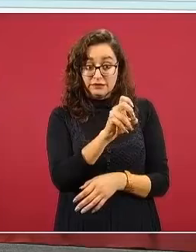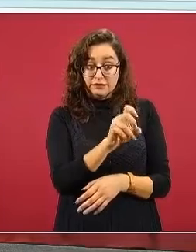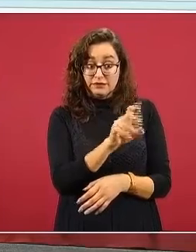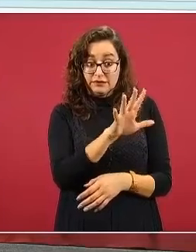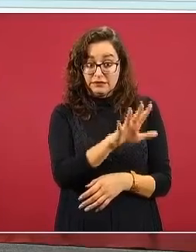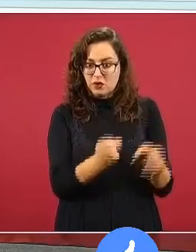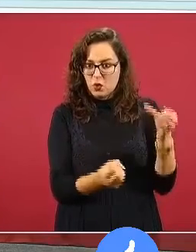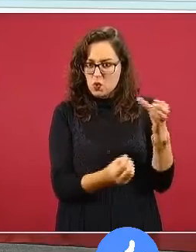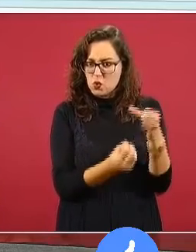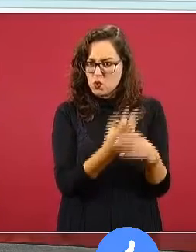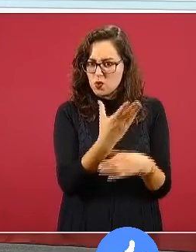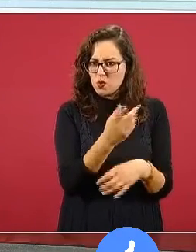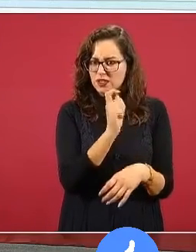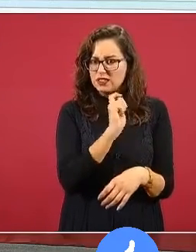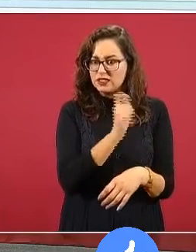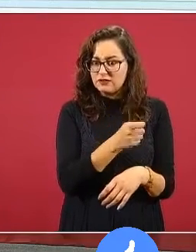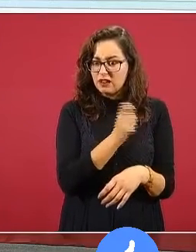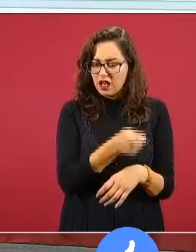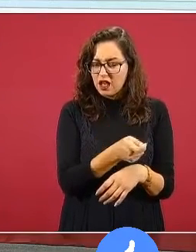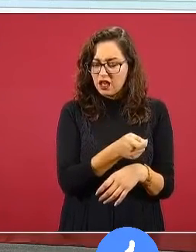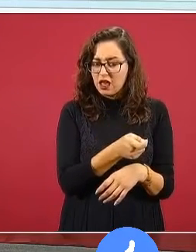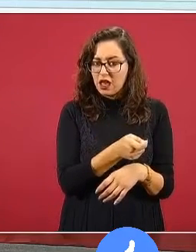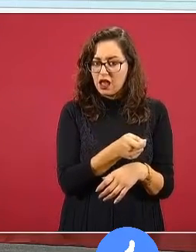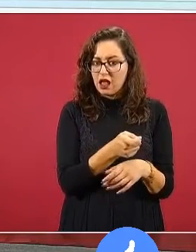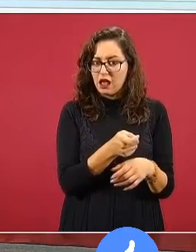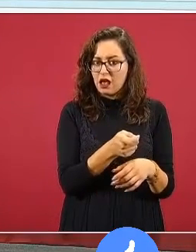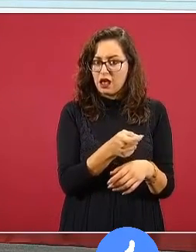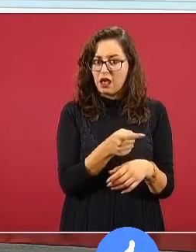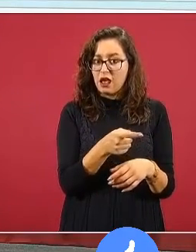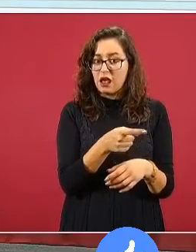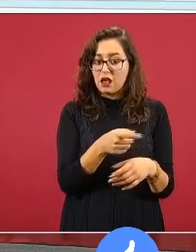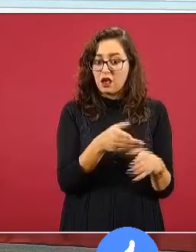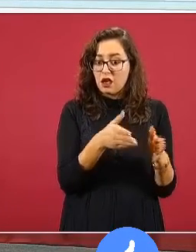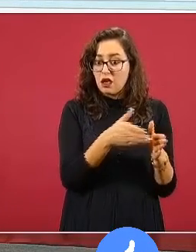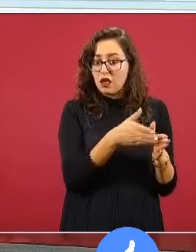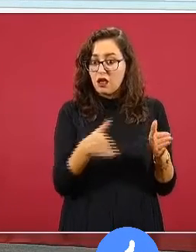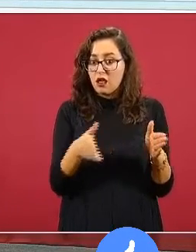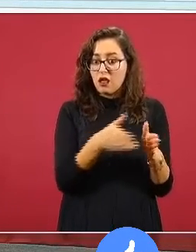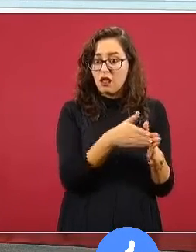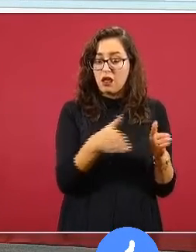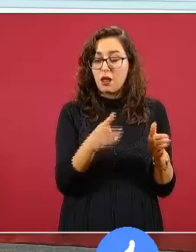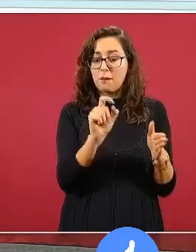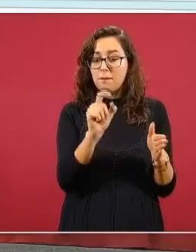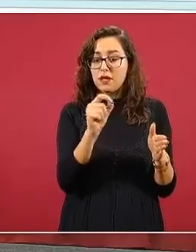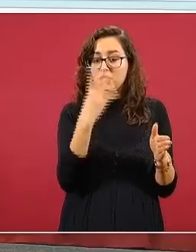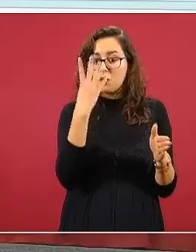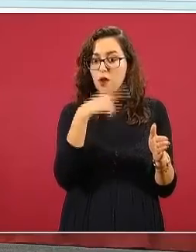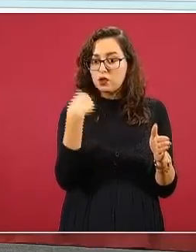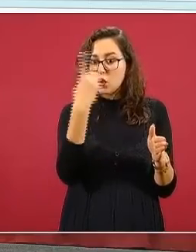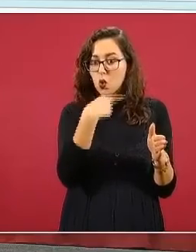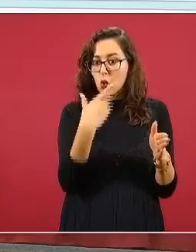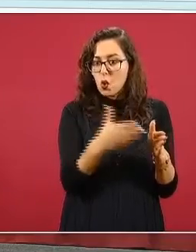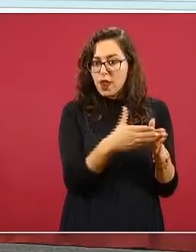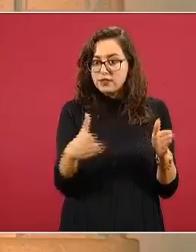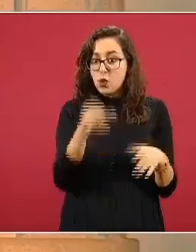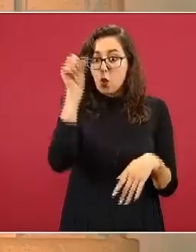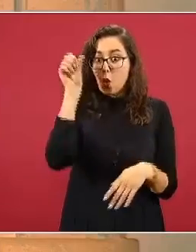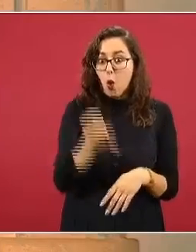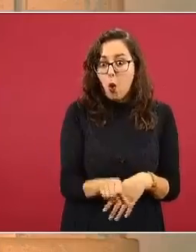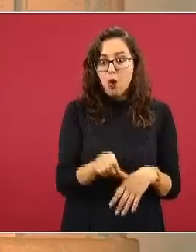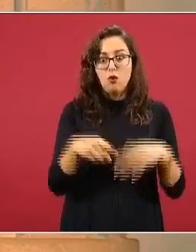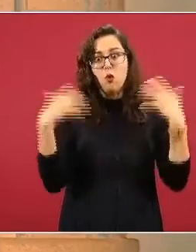10.335 casos nuevos, ya que se refieren a ellos como casos nuevos en las últimas 24 horas